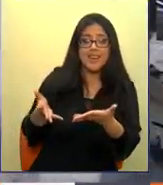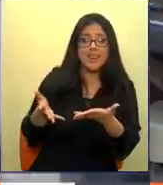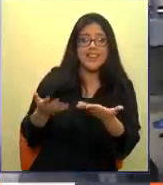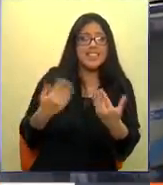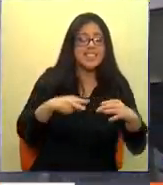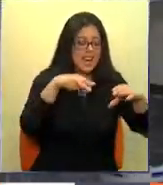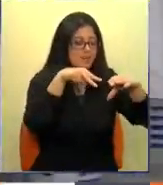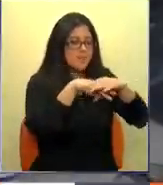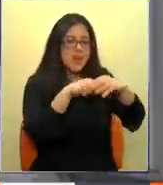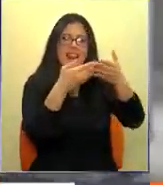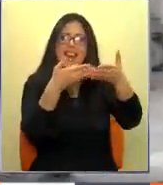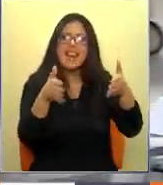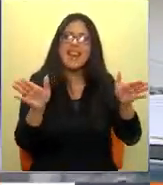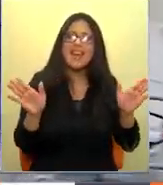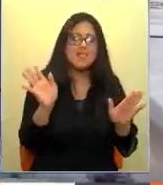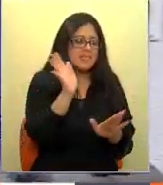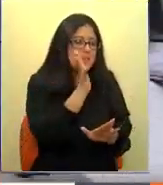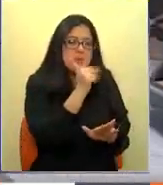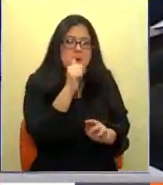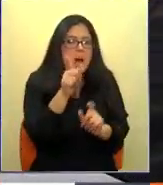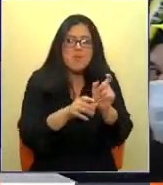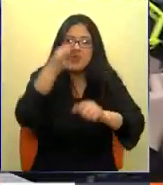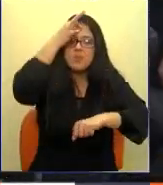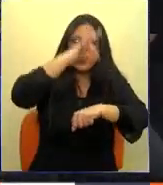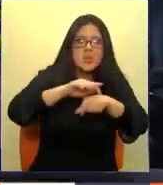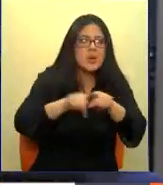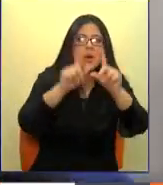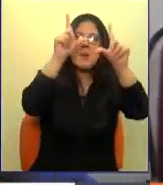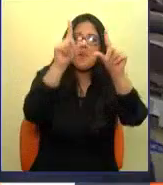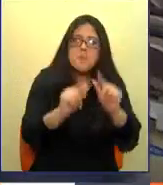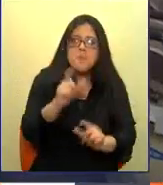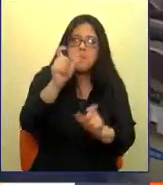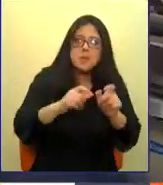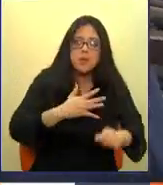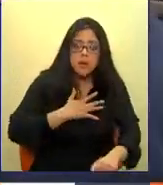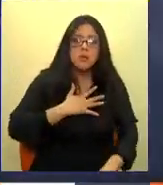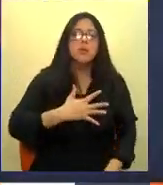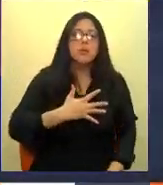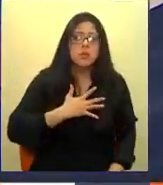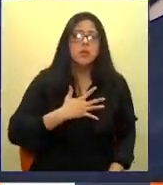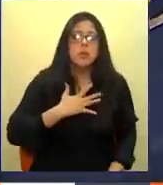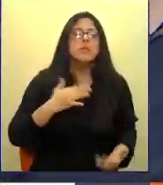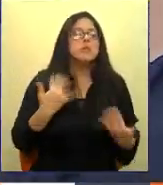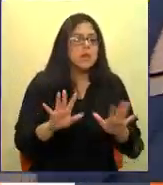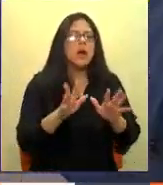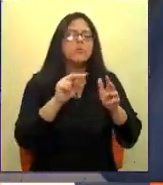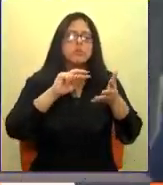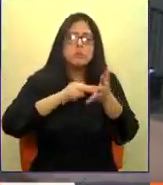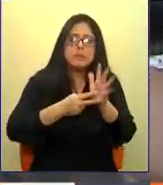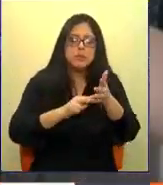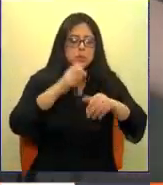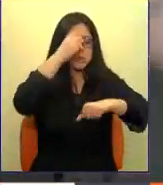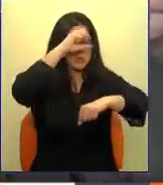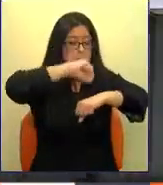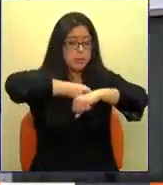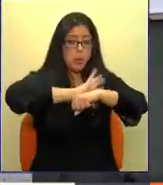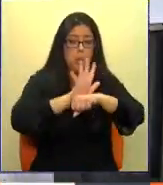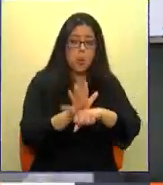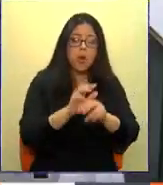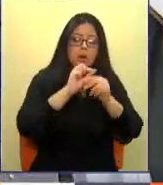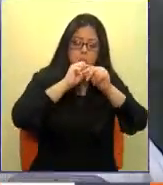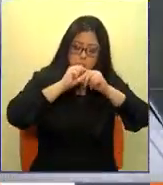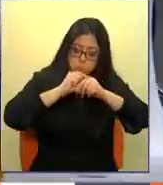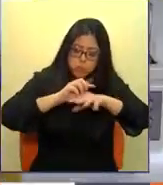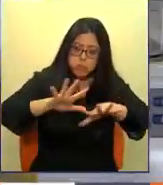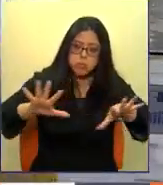más libres y una disminución en la carga de pacientes respiratorios. A medida que la crisis del coronavirus aumentaba, la